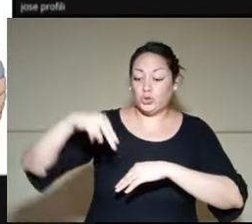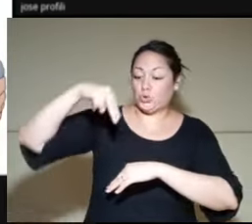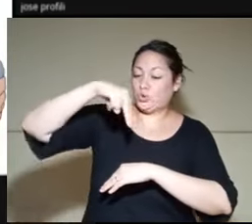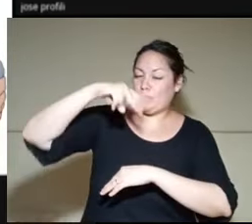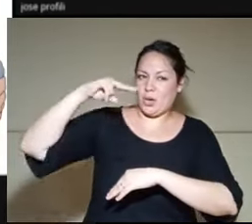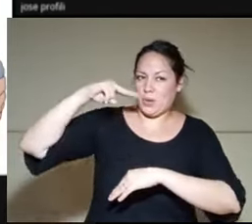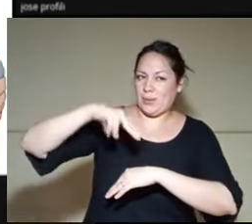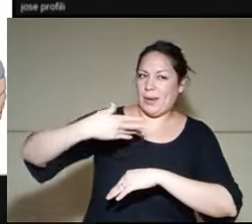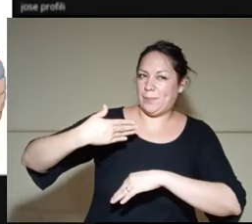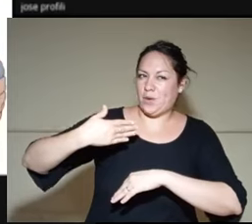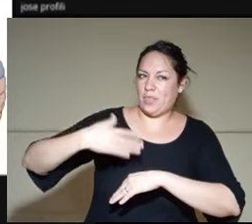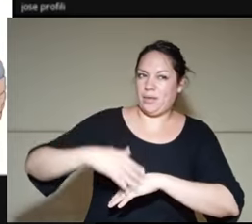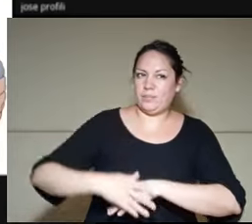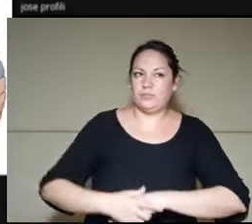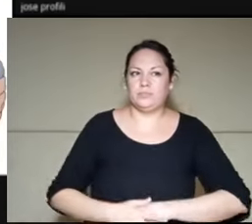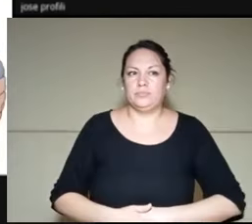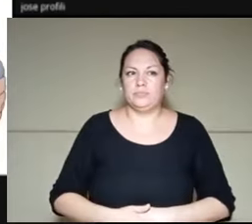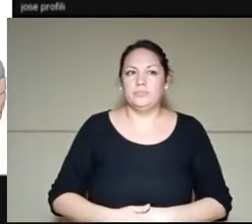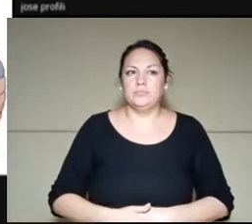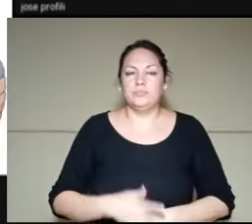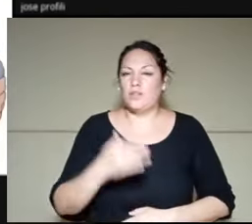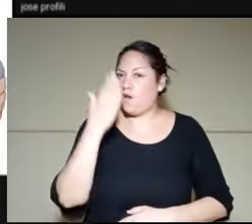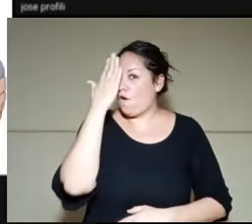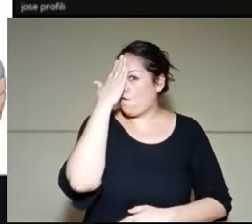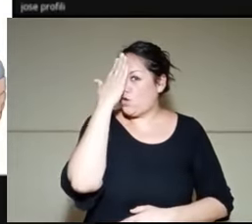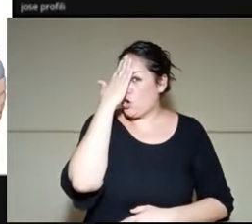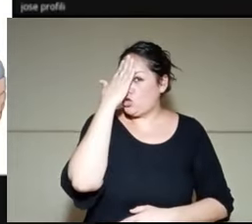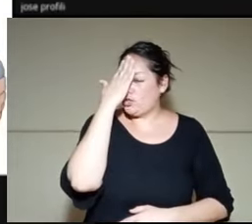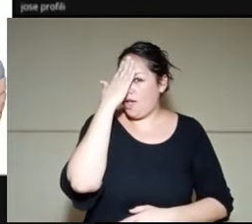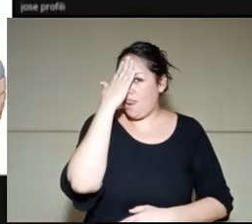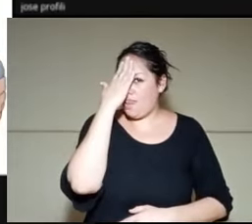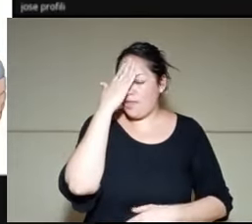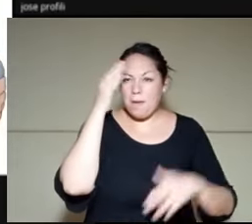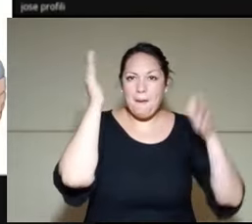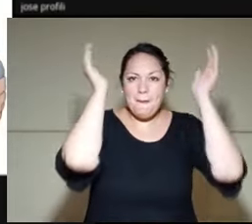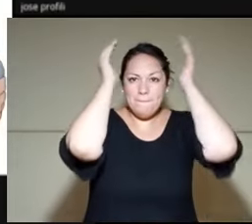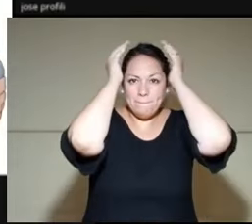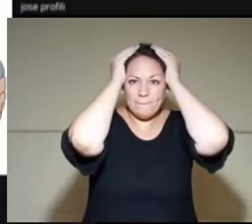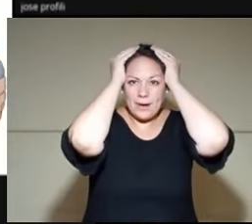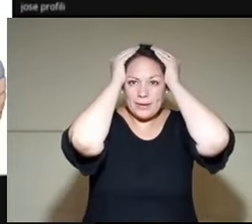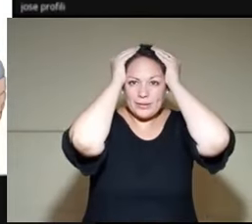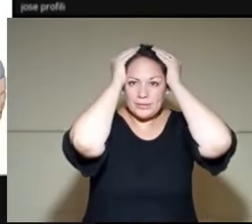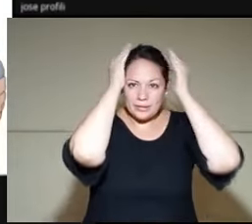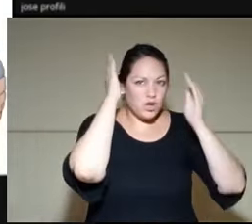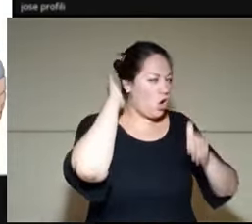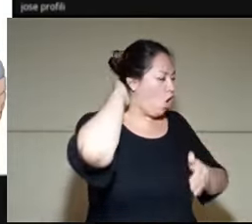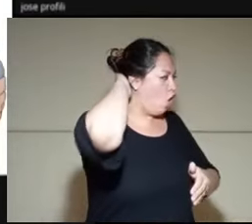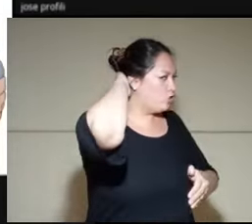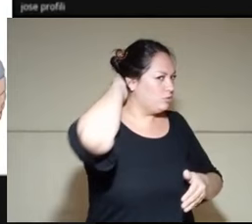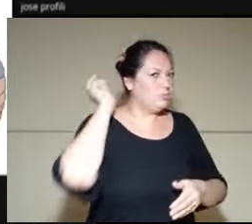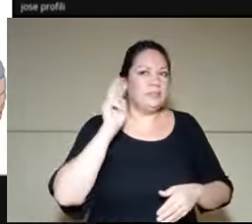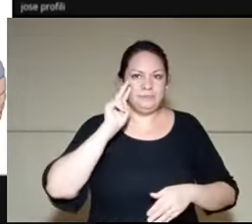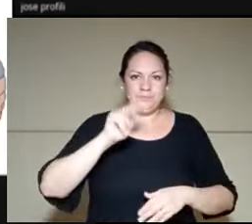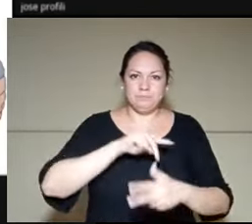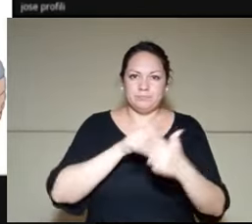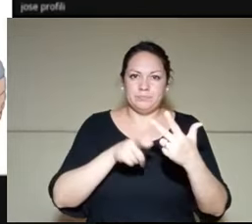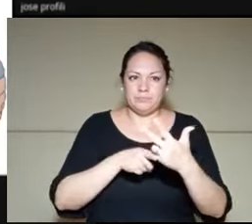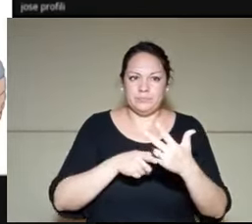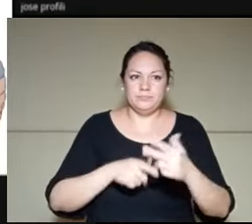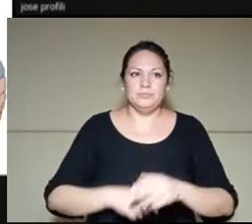esta vista superior vemos frontal, vemos parietal y vemos